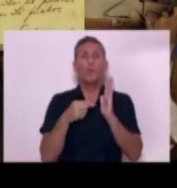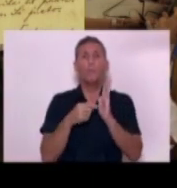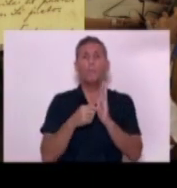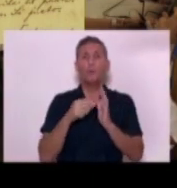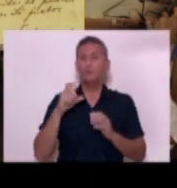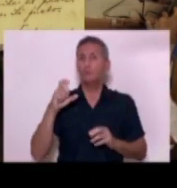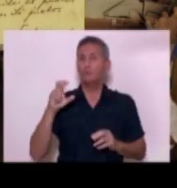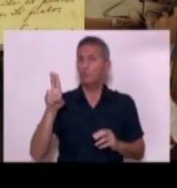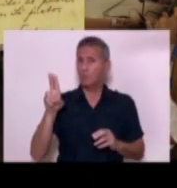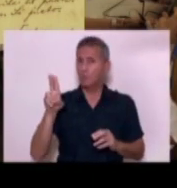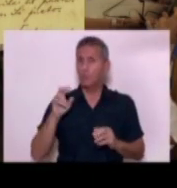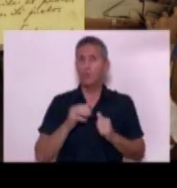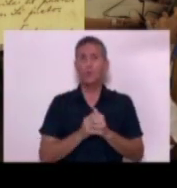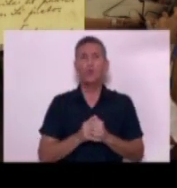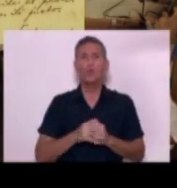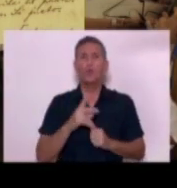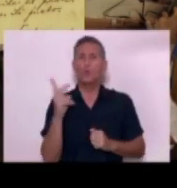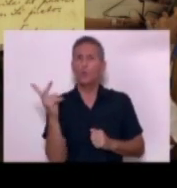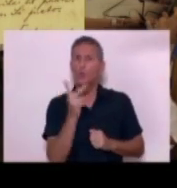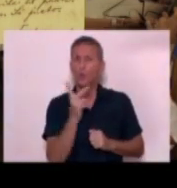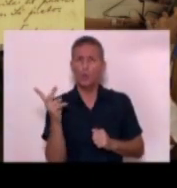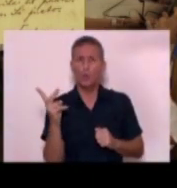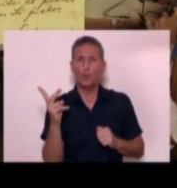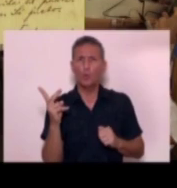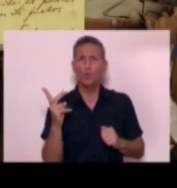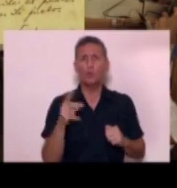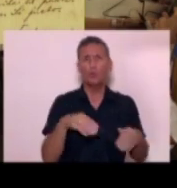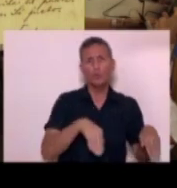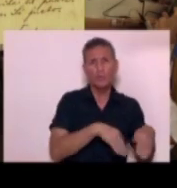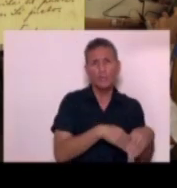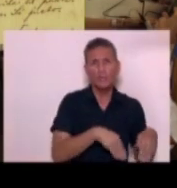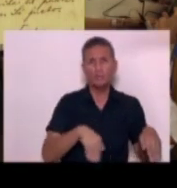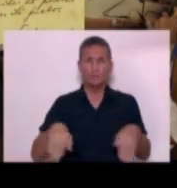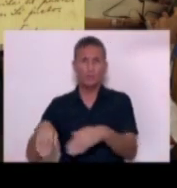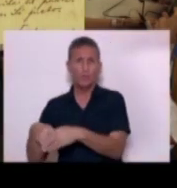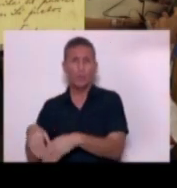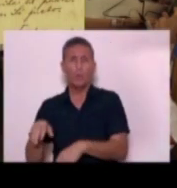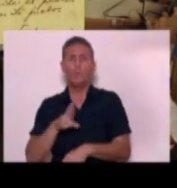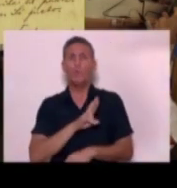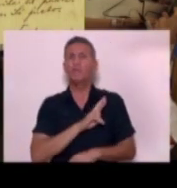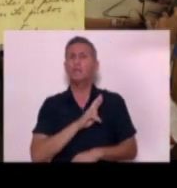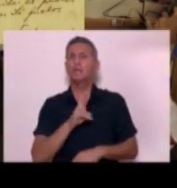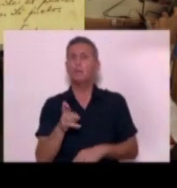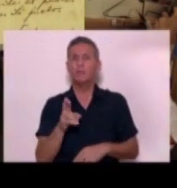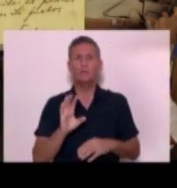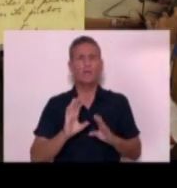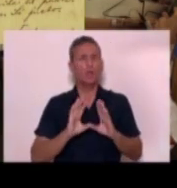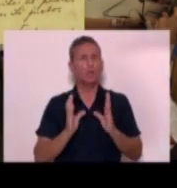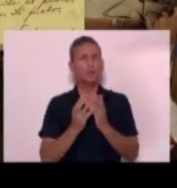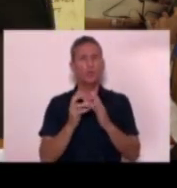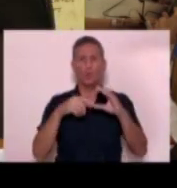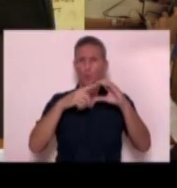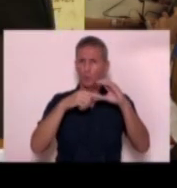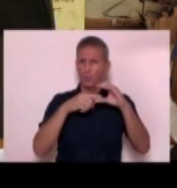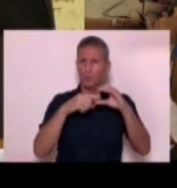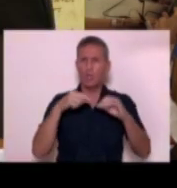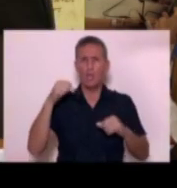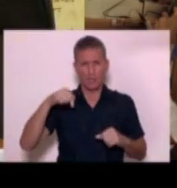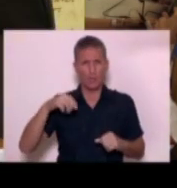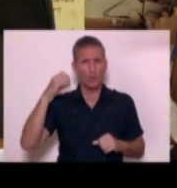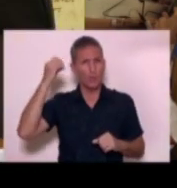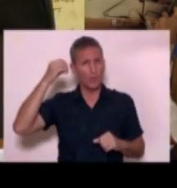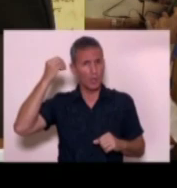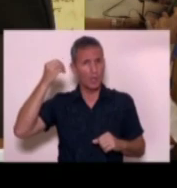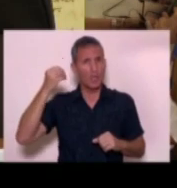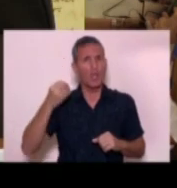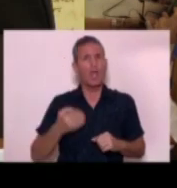www.cubeduca.cu. Con ambos sitios les aseguro que podrán enriquecer todos los contenidos que hoy hemos analizado.